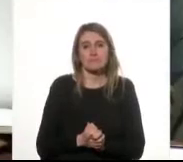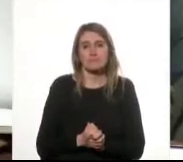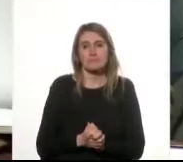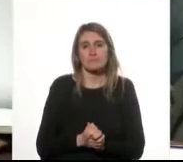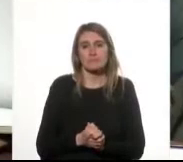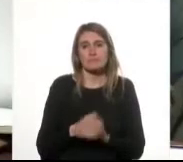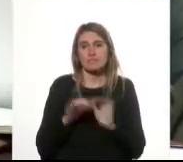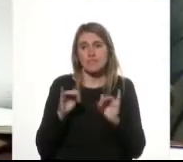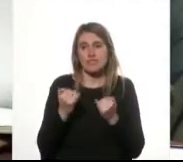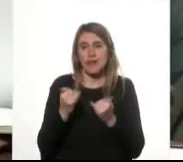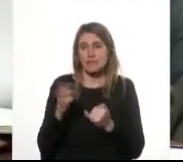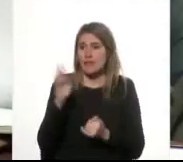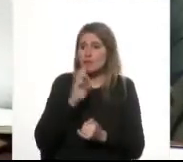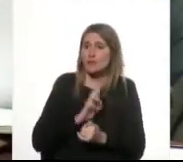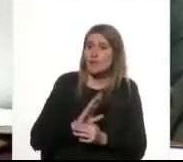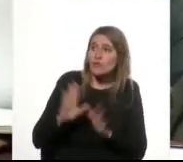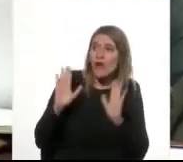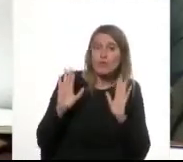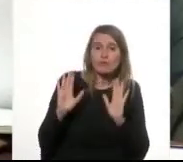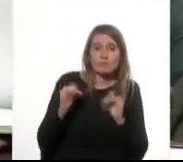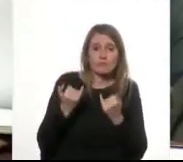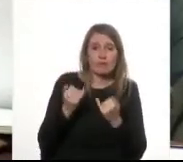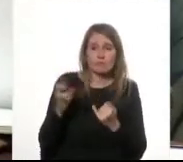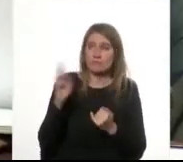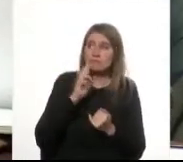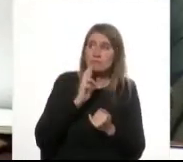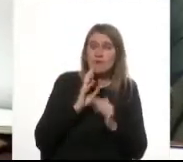Y ya está el resultado que está por delante.